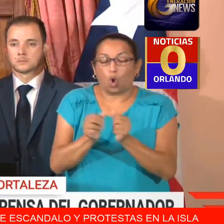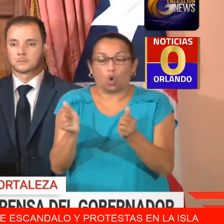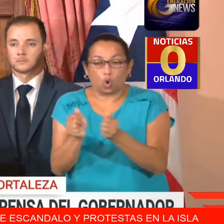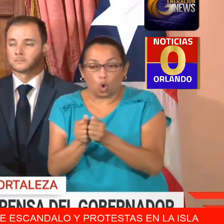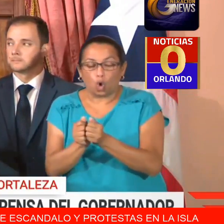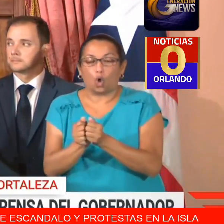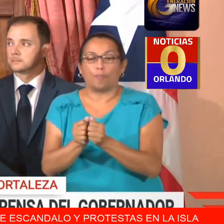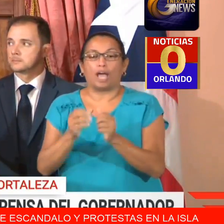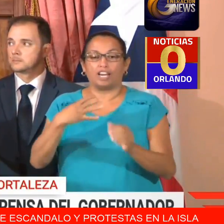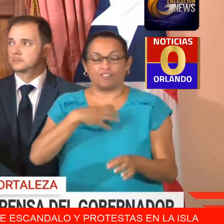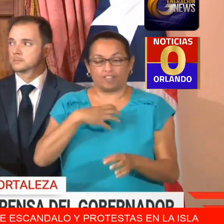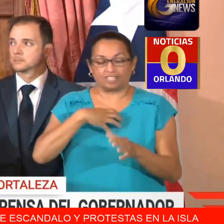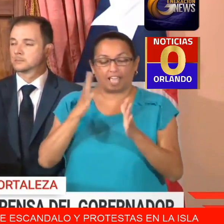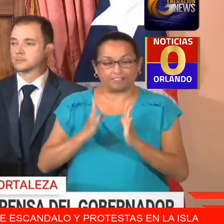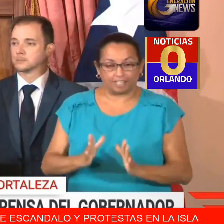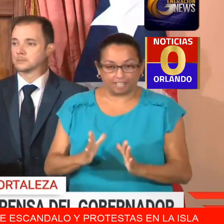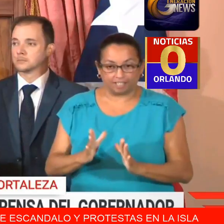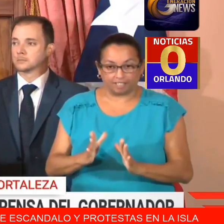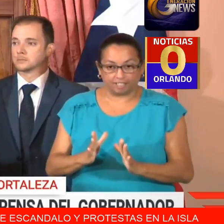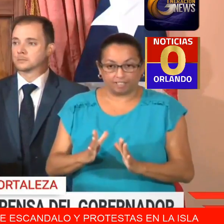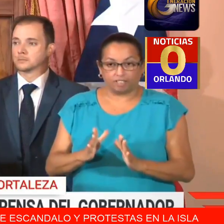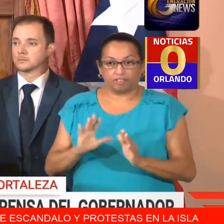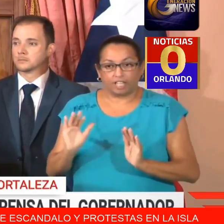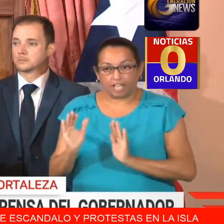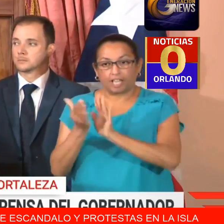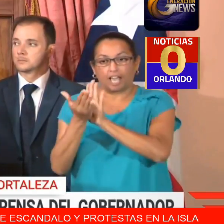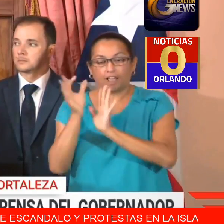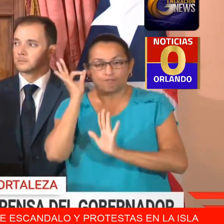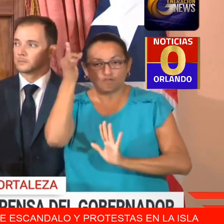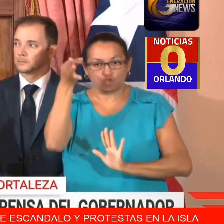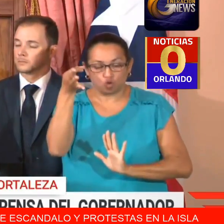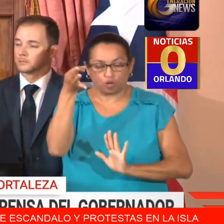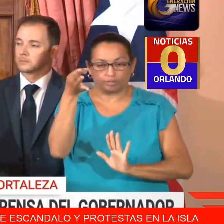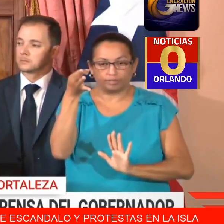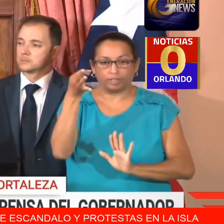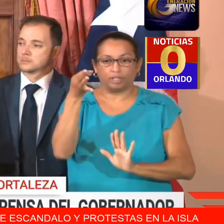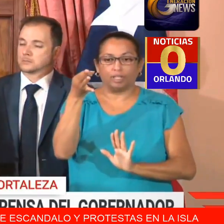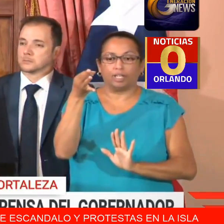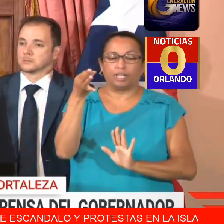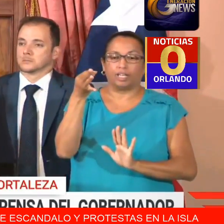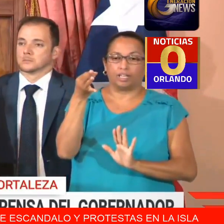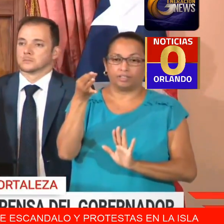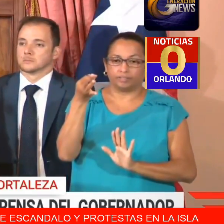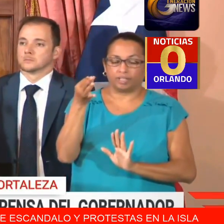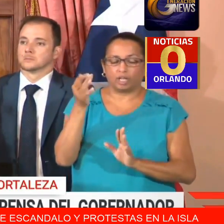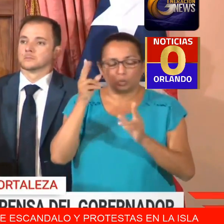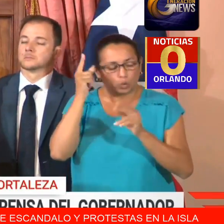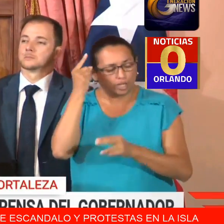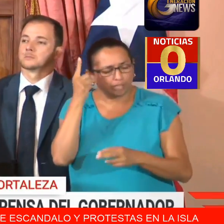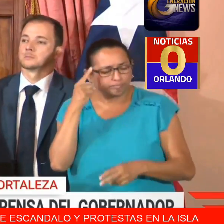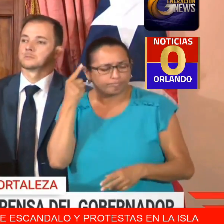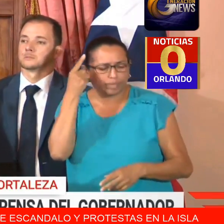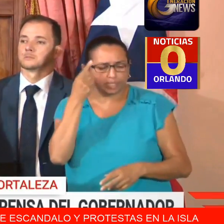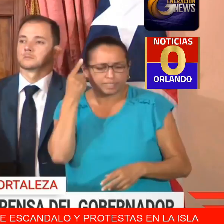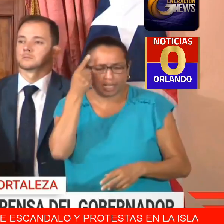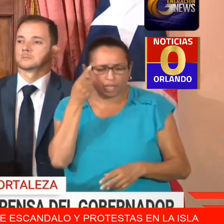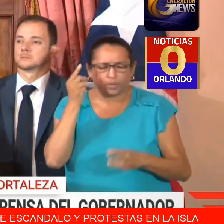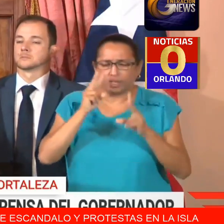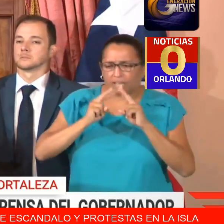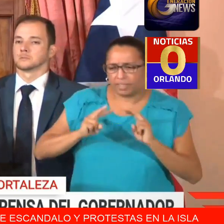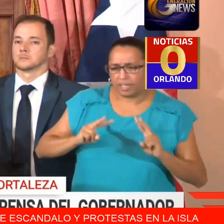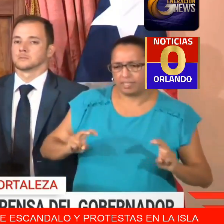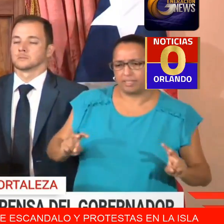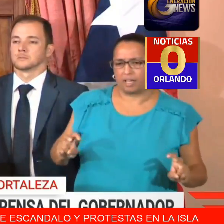no hay duda. Pero quiero articular y quiero presentar cuáles son esas iniciativas de cambio que son